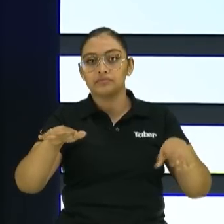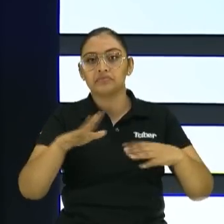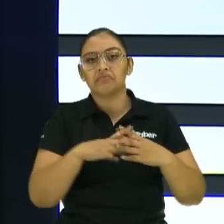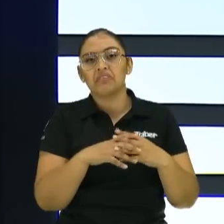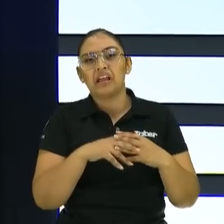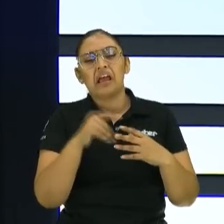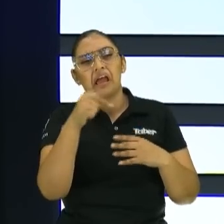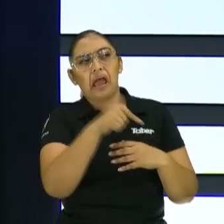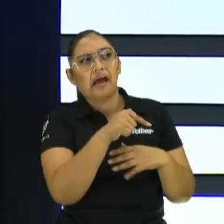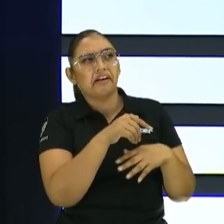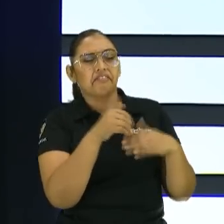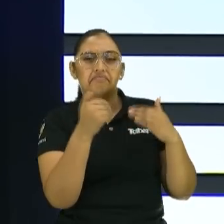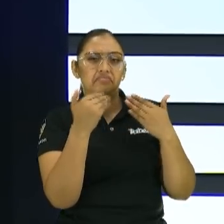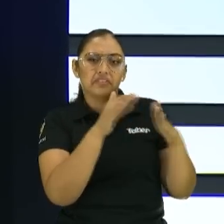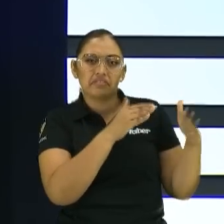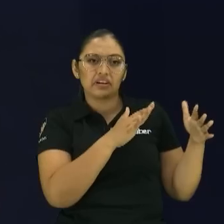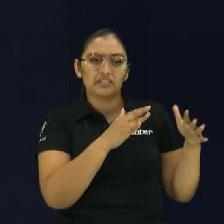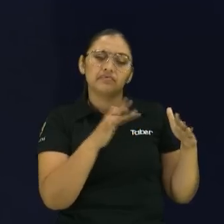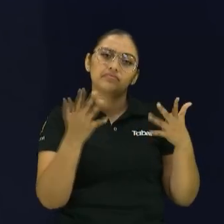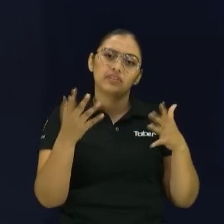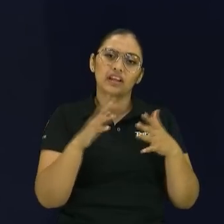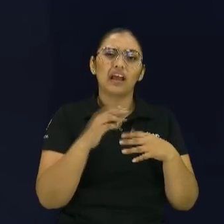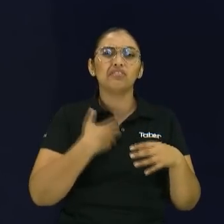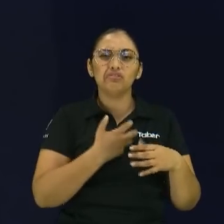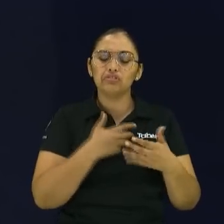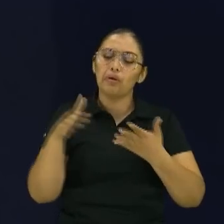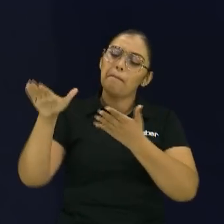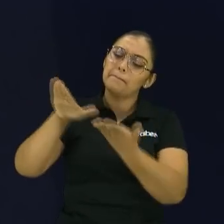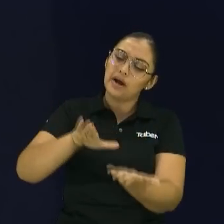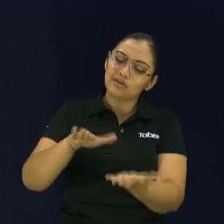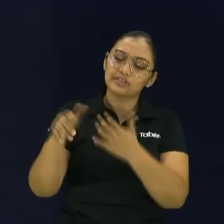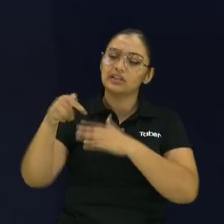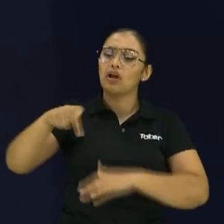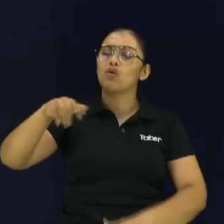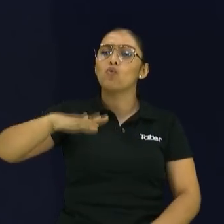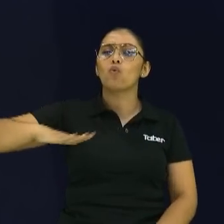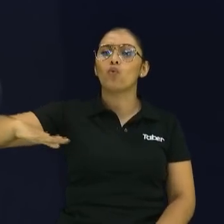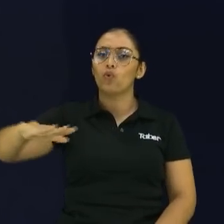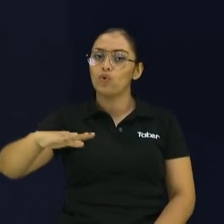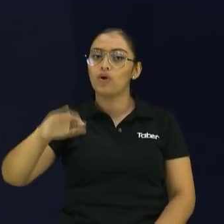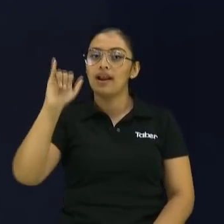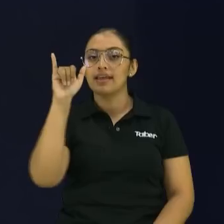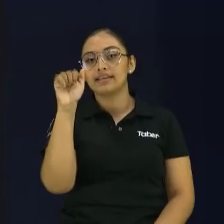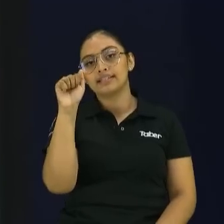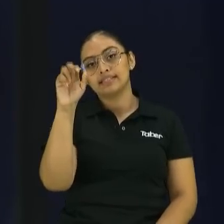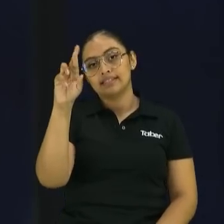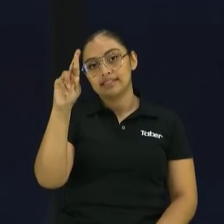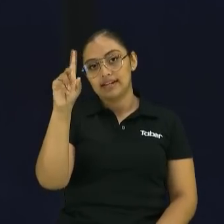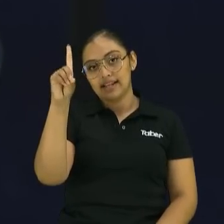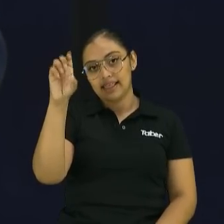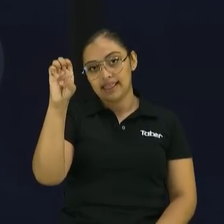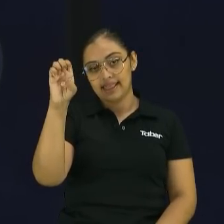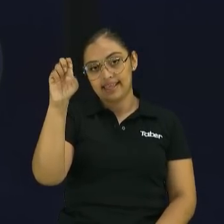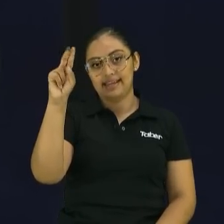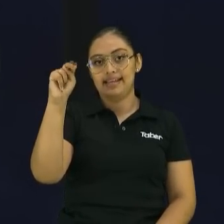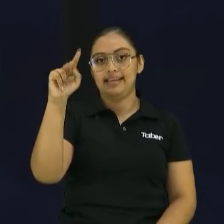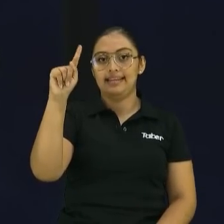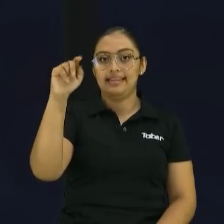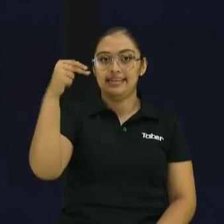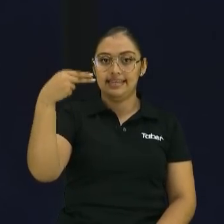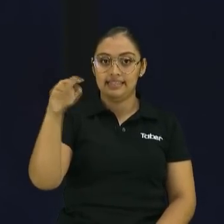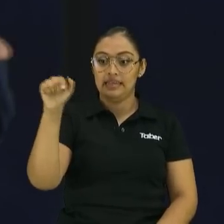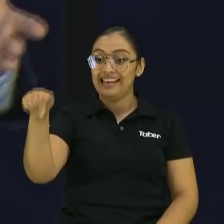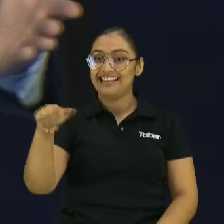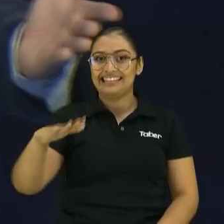está bien no pasa nada La cosa es que tenemos que bautizar en ese lugar de yarderick y es un agua tan fría hermano